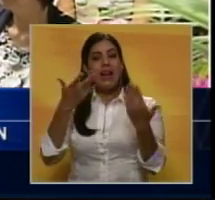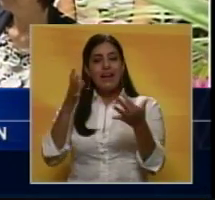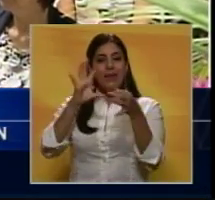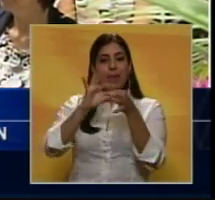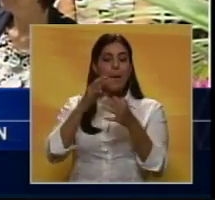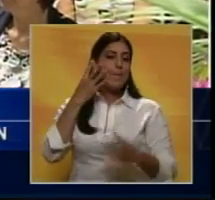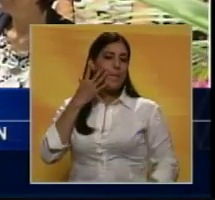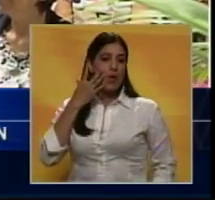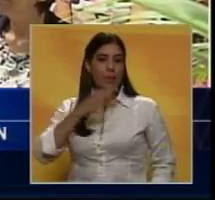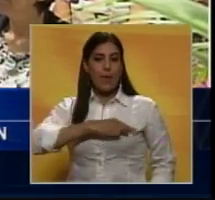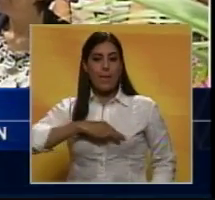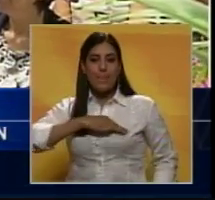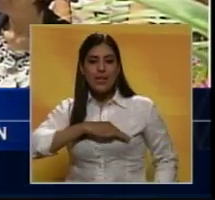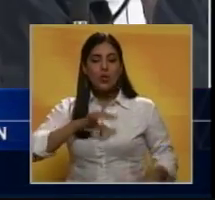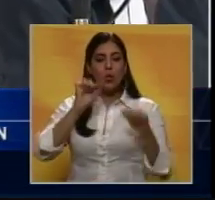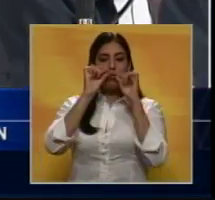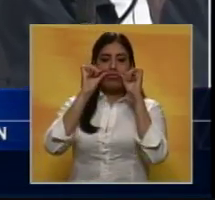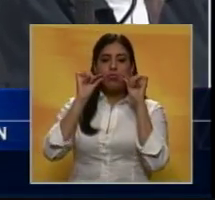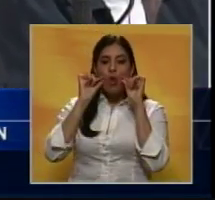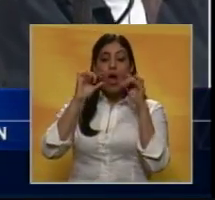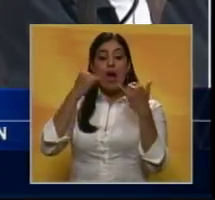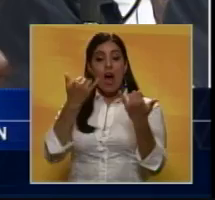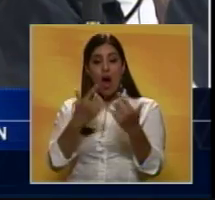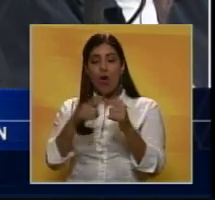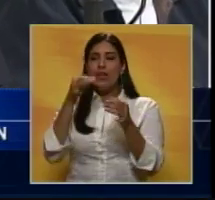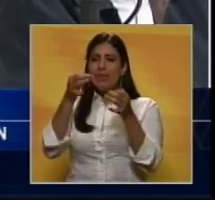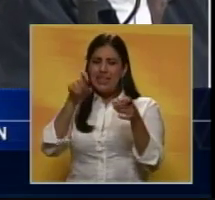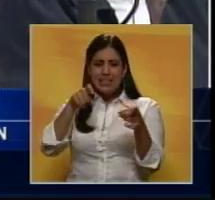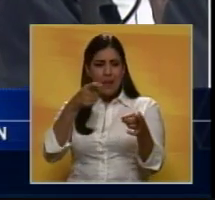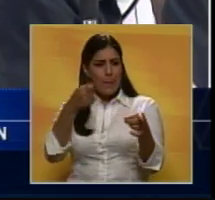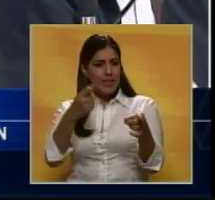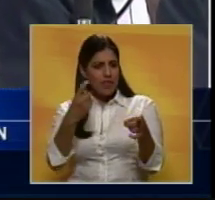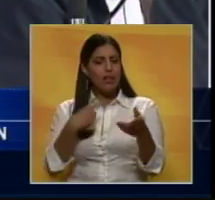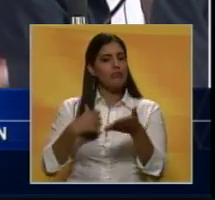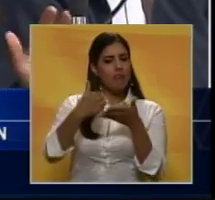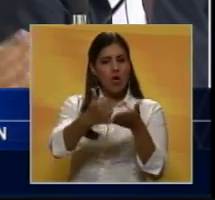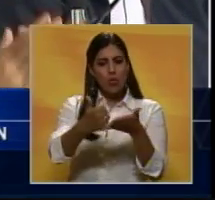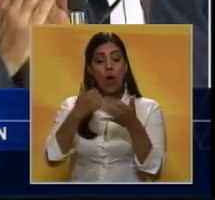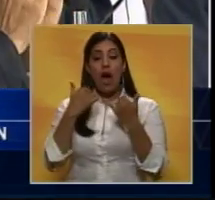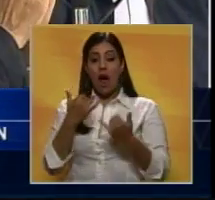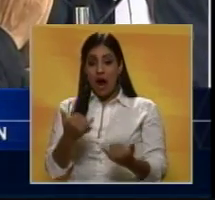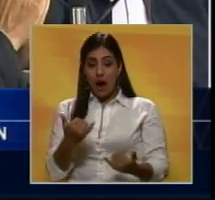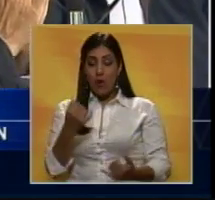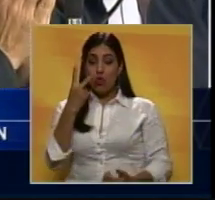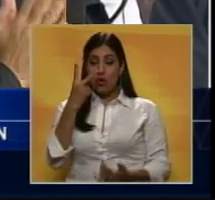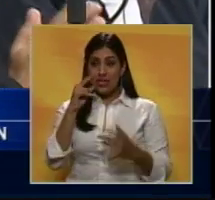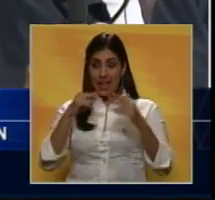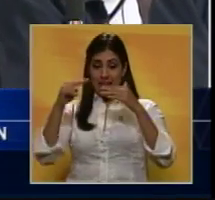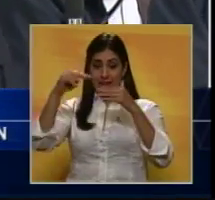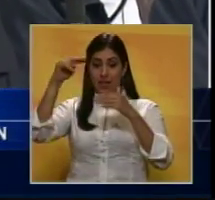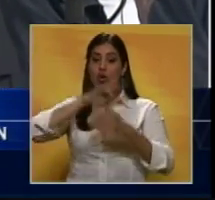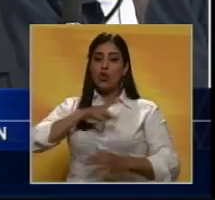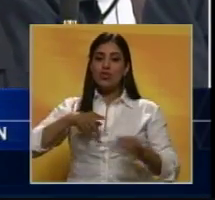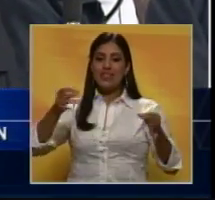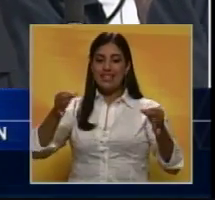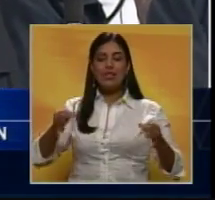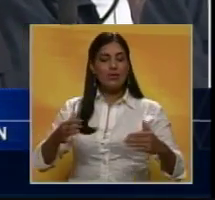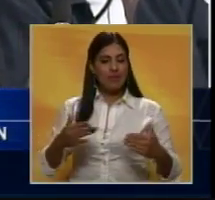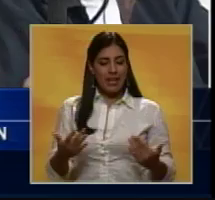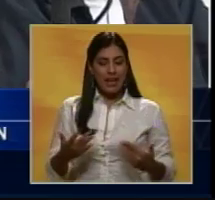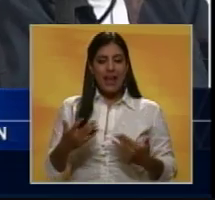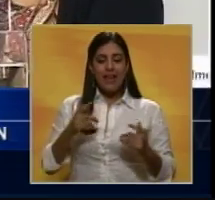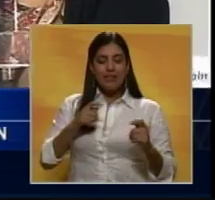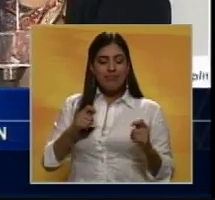vinculada, por ejemplo, a la misión José Gregorio Hernández, al detalle de la persona que le falta la pensión, etcétera. Con esos dos niveles de cobertura, nosotros estamos garantizando